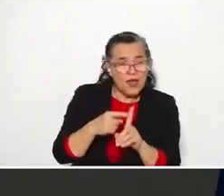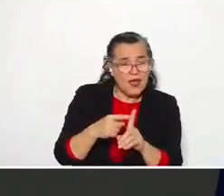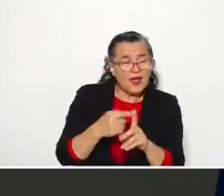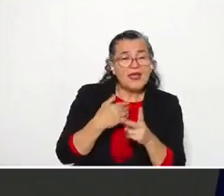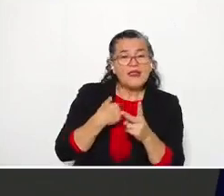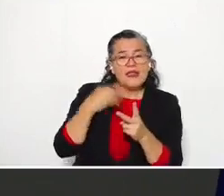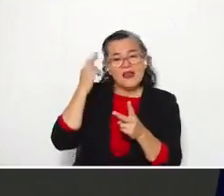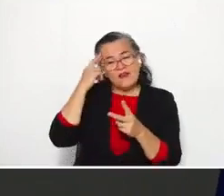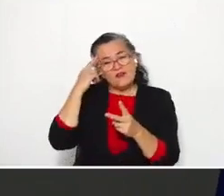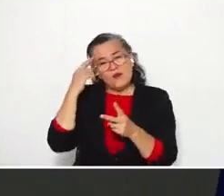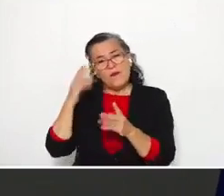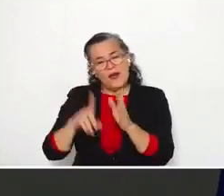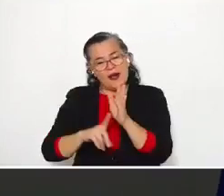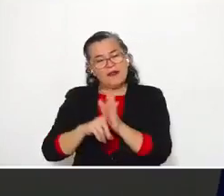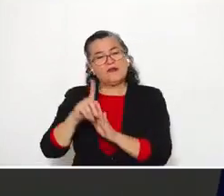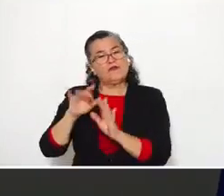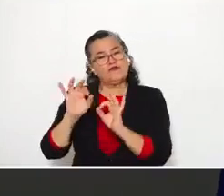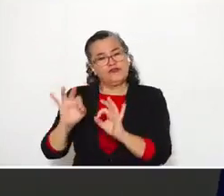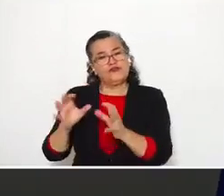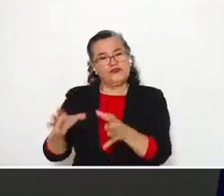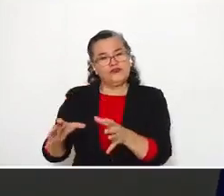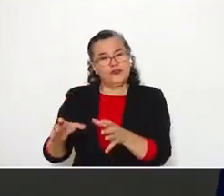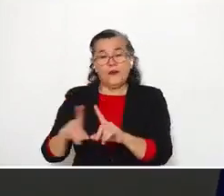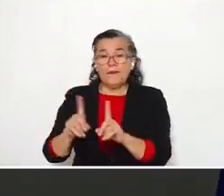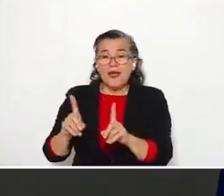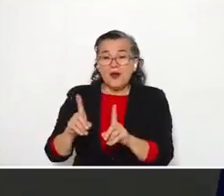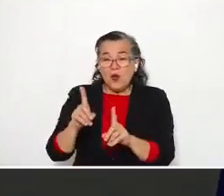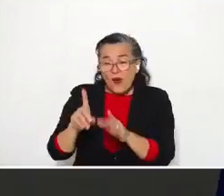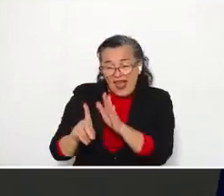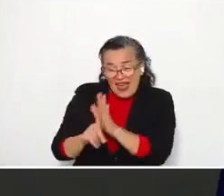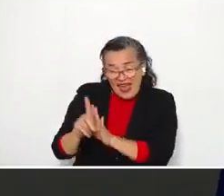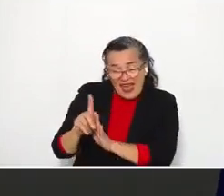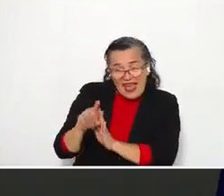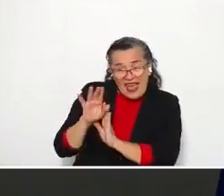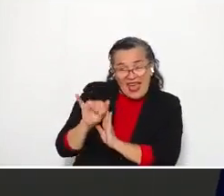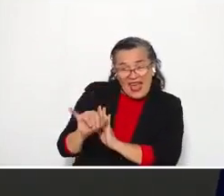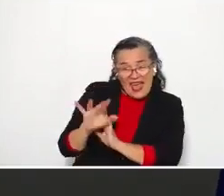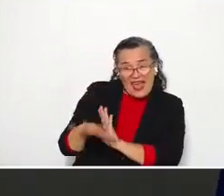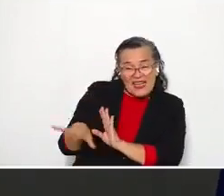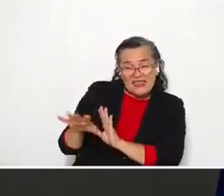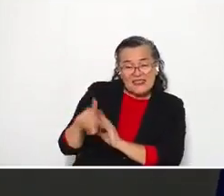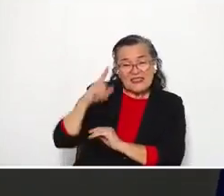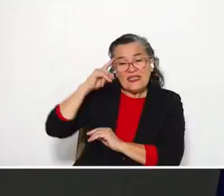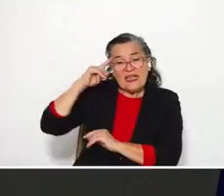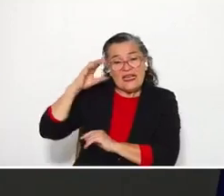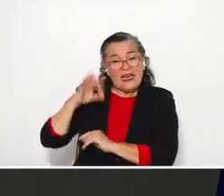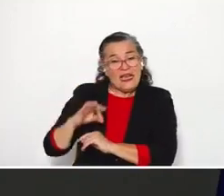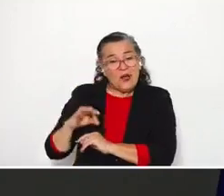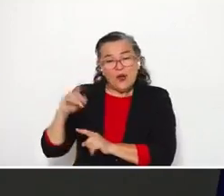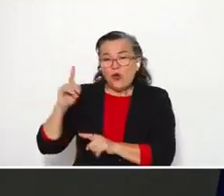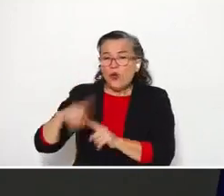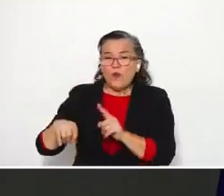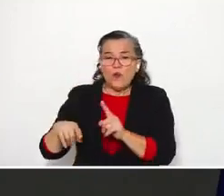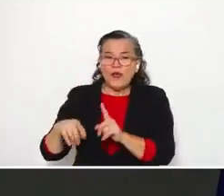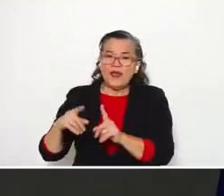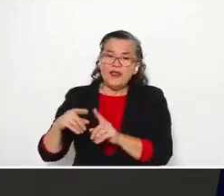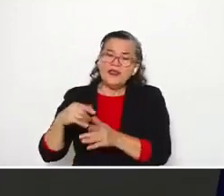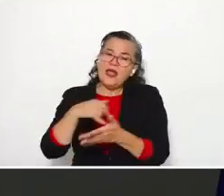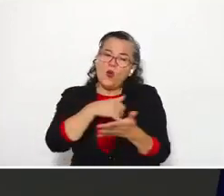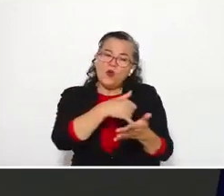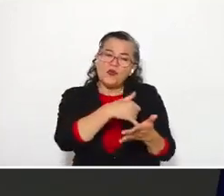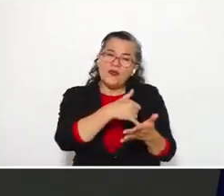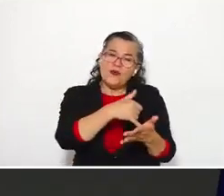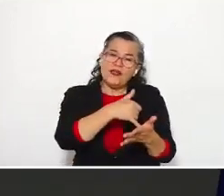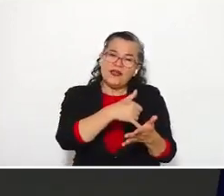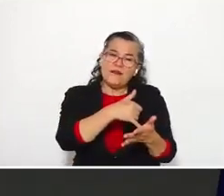tienen razón para desarrollarse. Pero ese desarrollo, creo yo, no puede venir de un